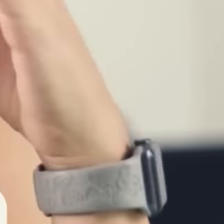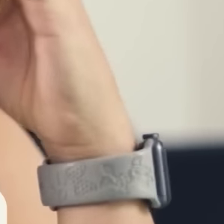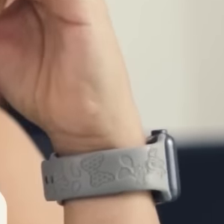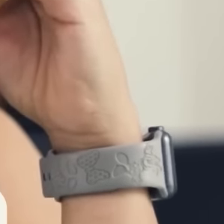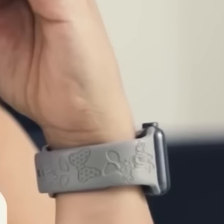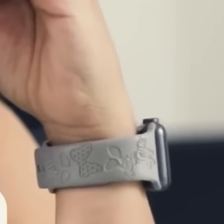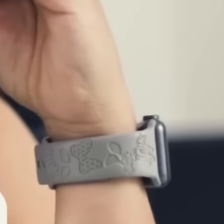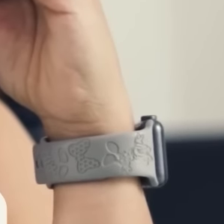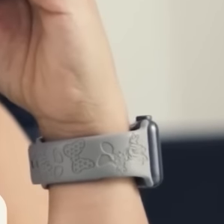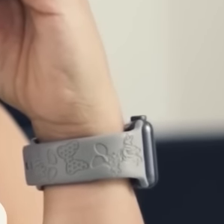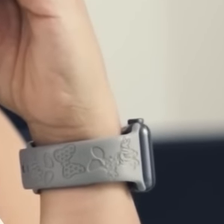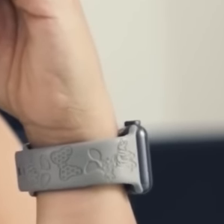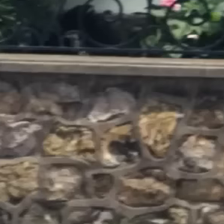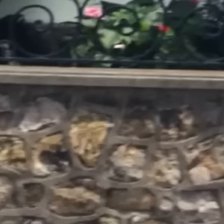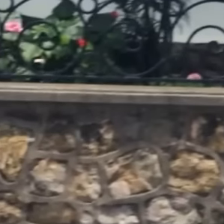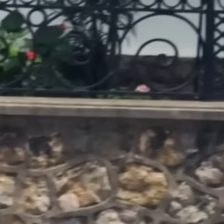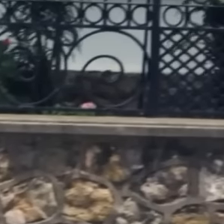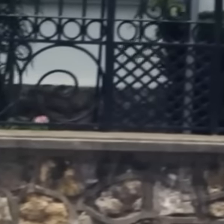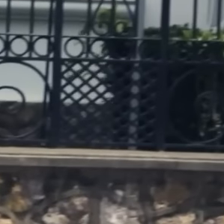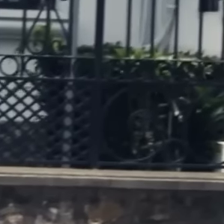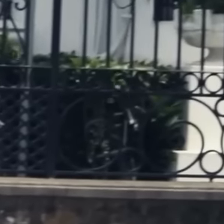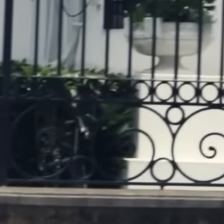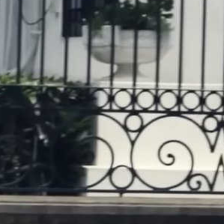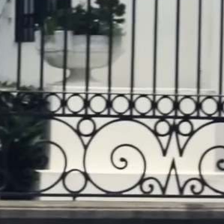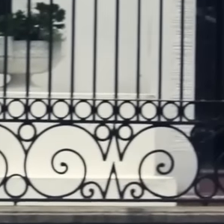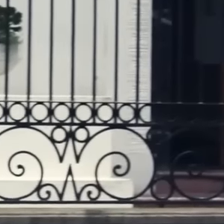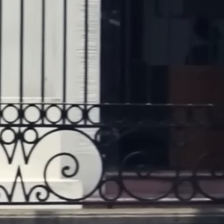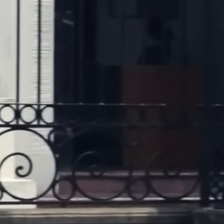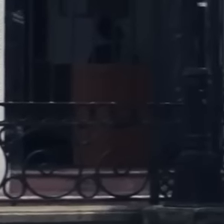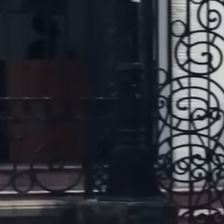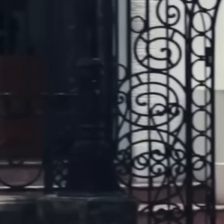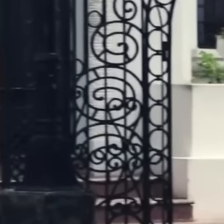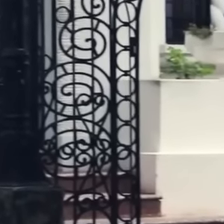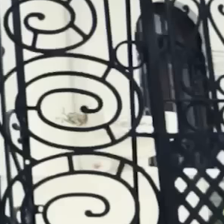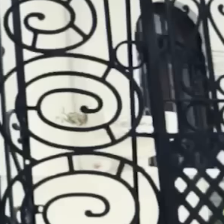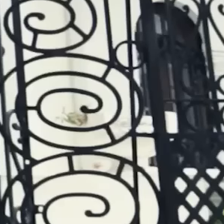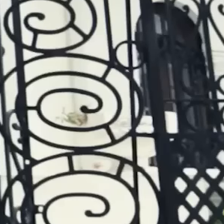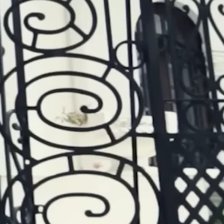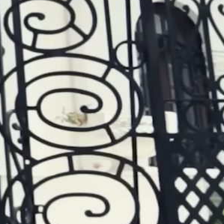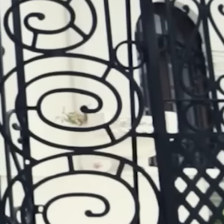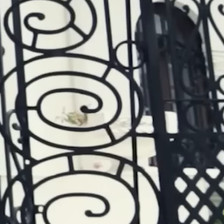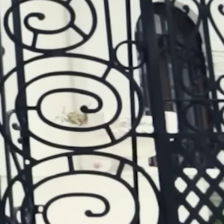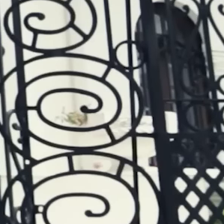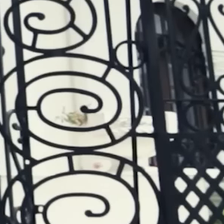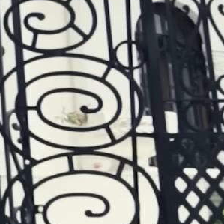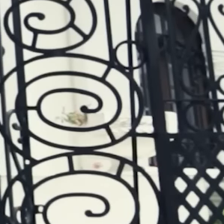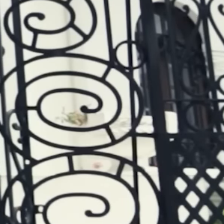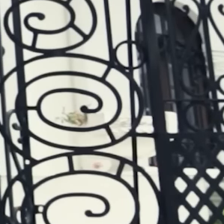¿Por qué me escribe esto? Existen puntos Violeta donde puedes acudir y pedir